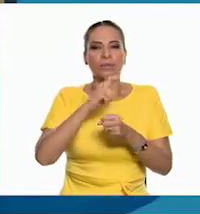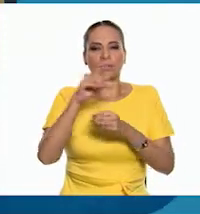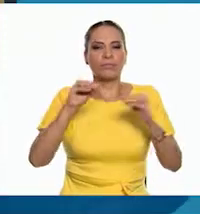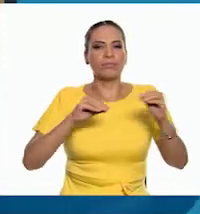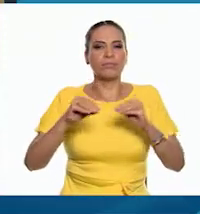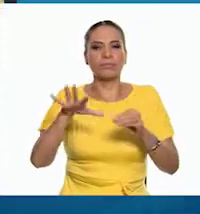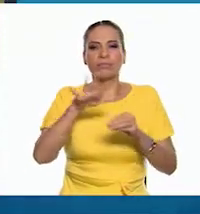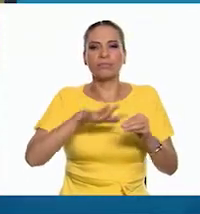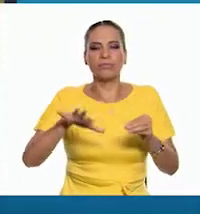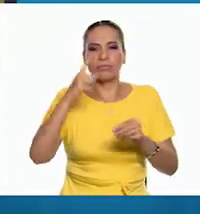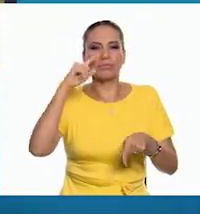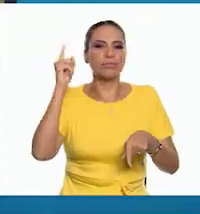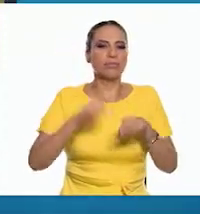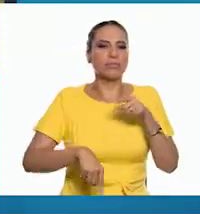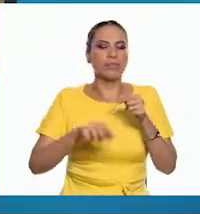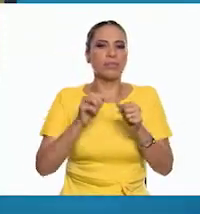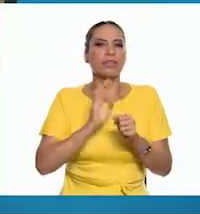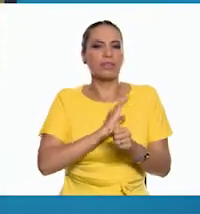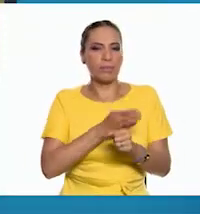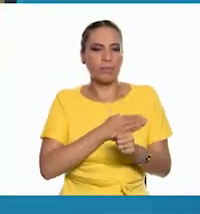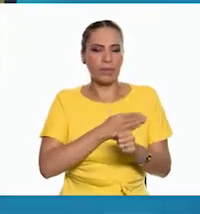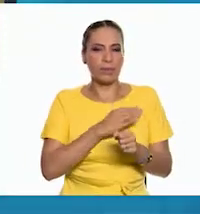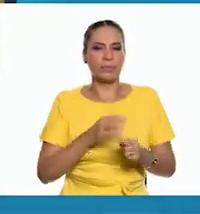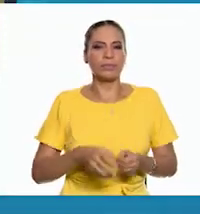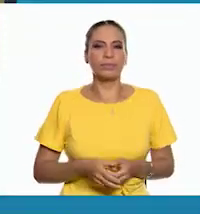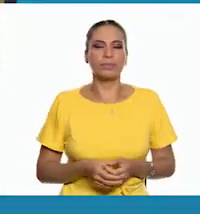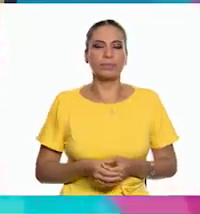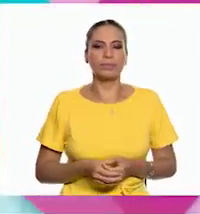americanas para separarse de España.